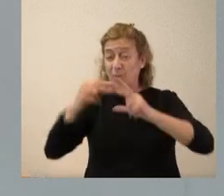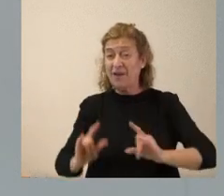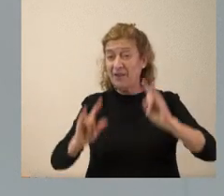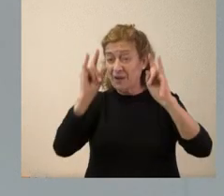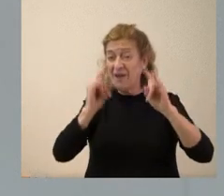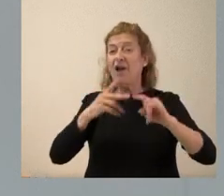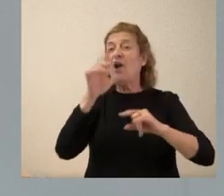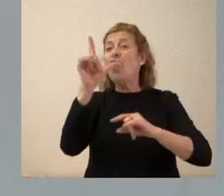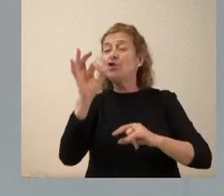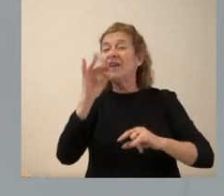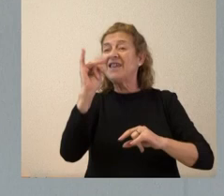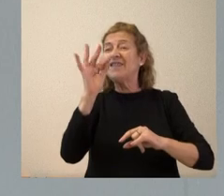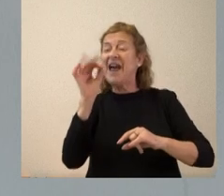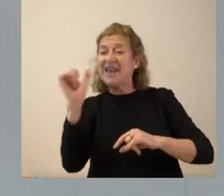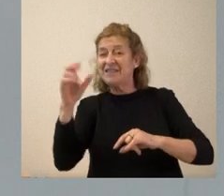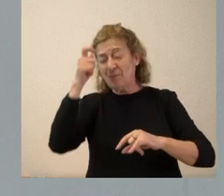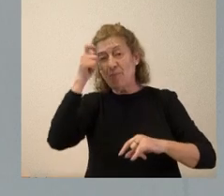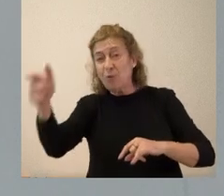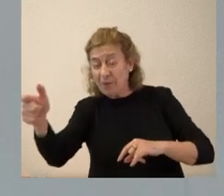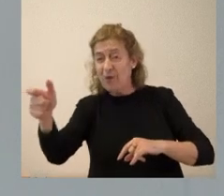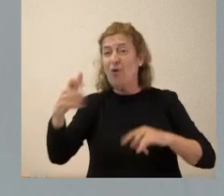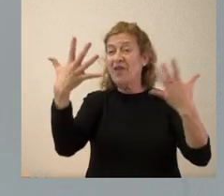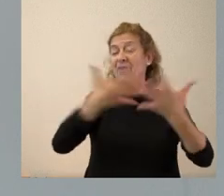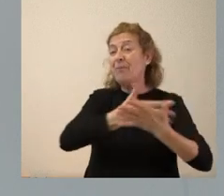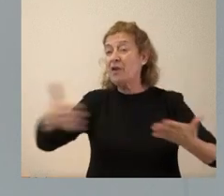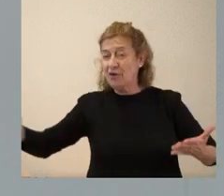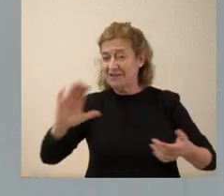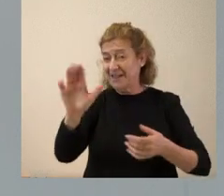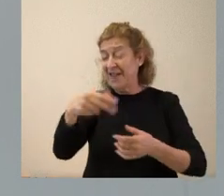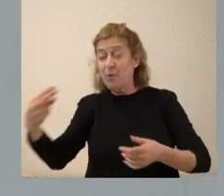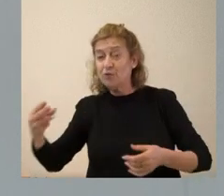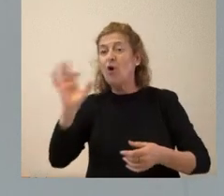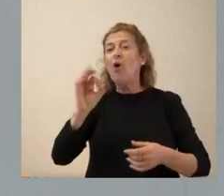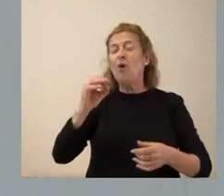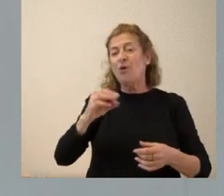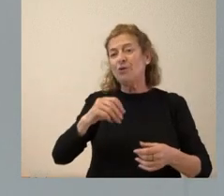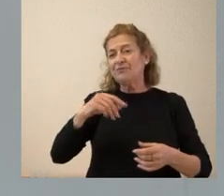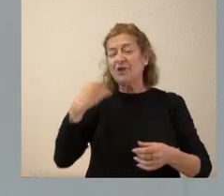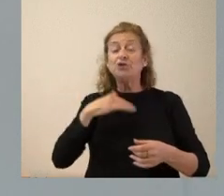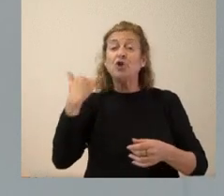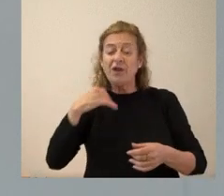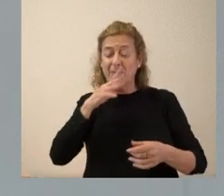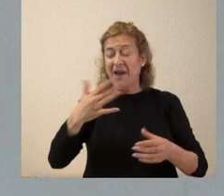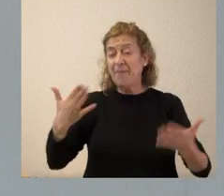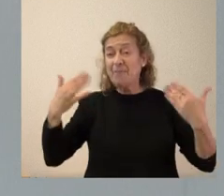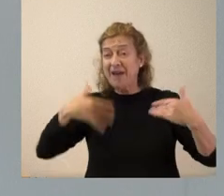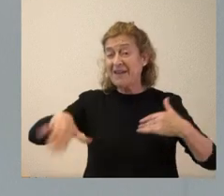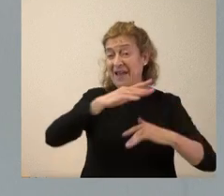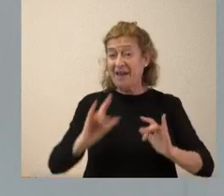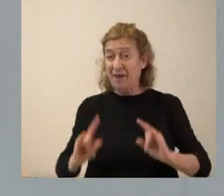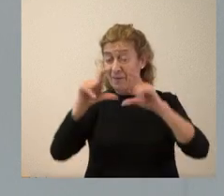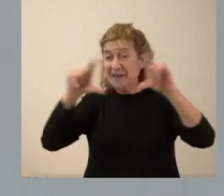itales en berní de porreros 10 millones de euros o en Soria para el parque empresarial del medio ambiente